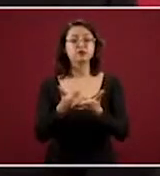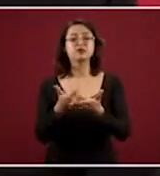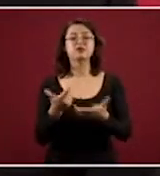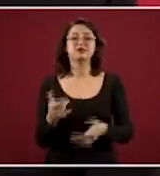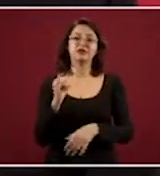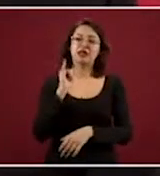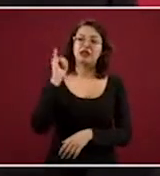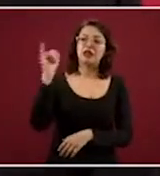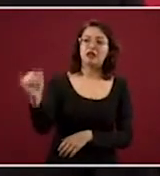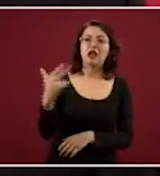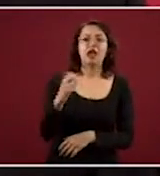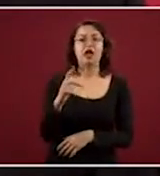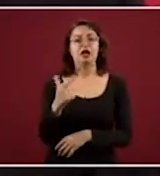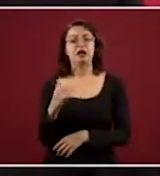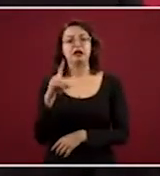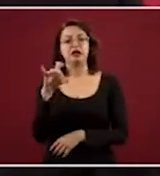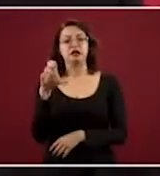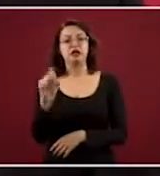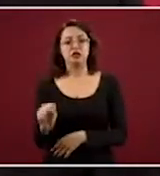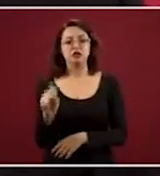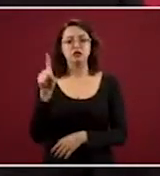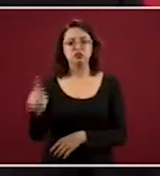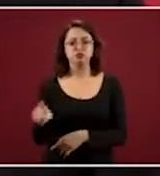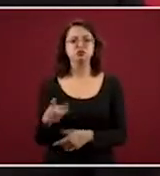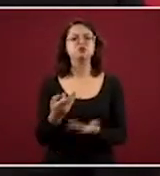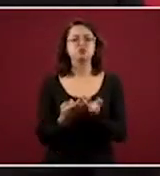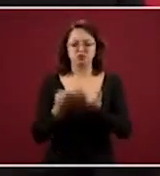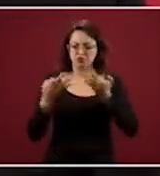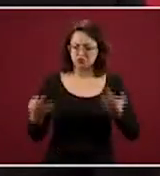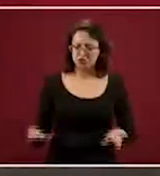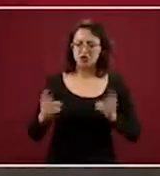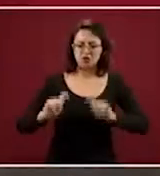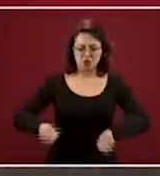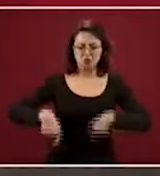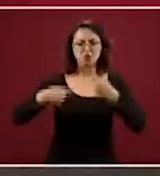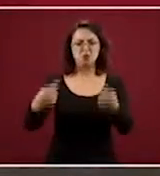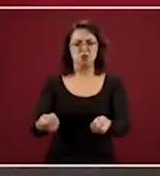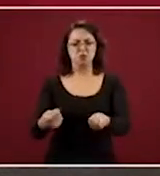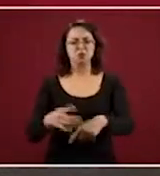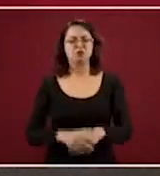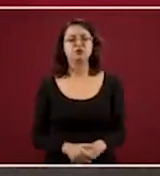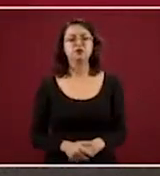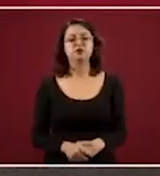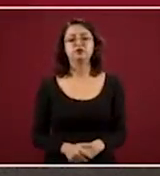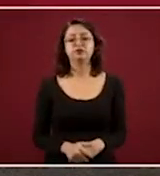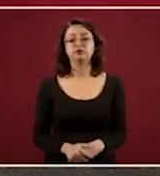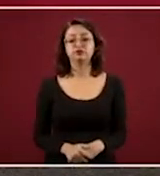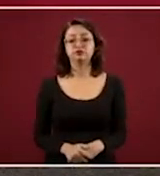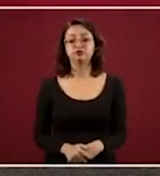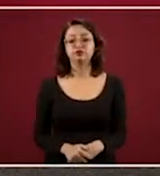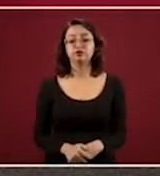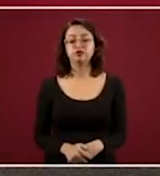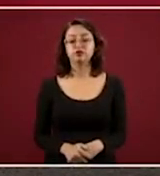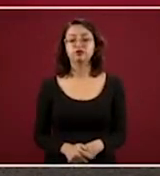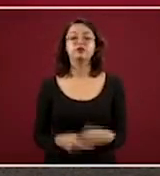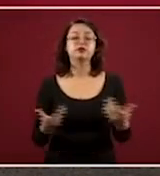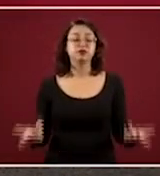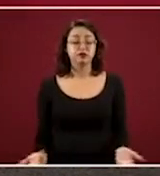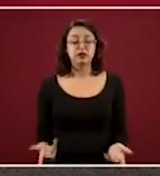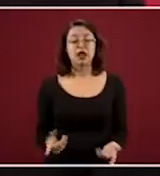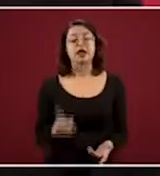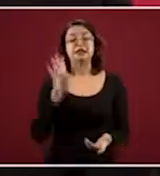ejidos que están entregando terrenos. Cuando hablo de los 5,000 millones para